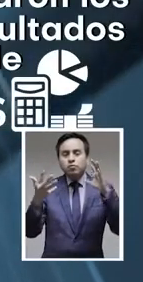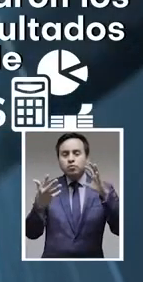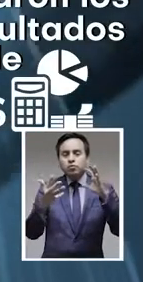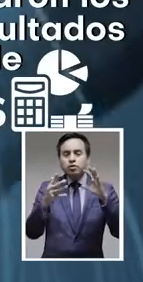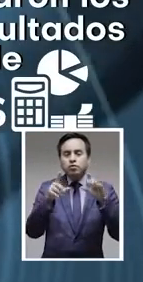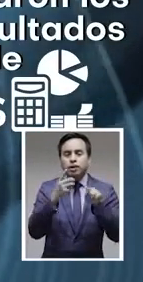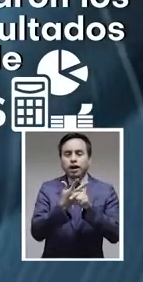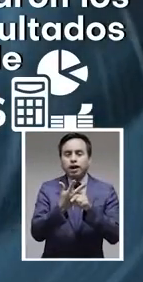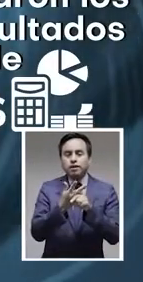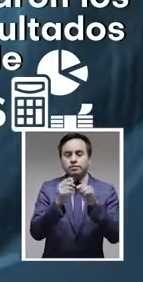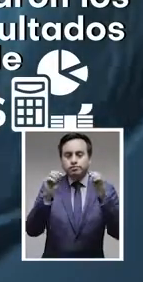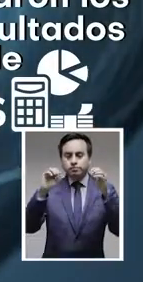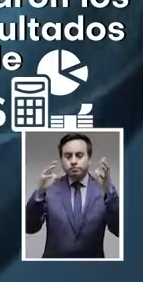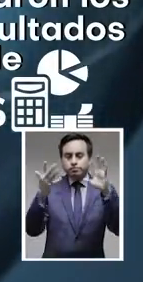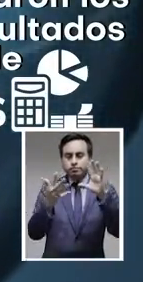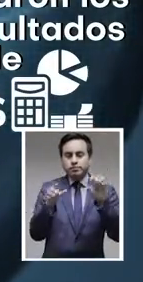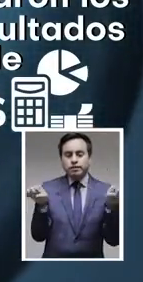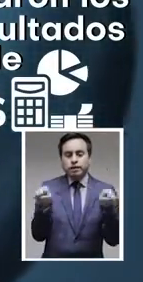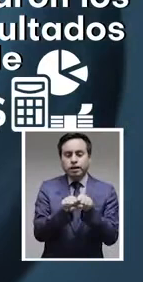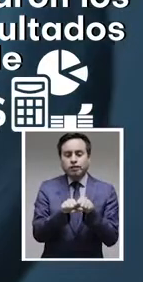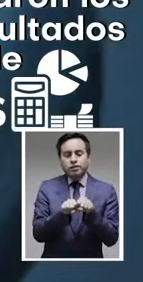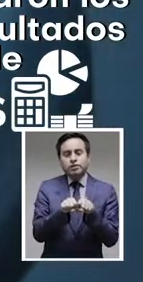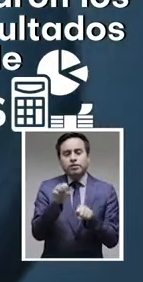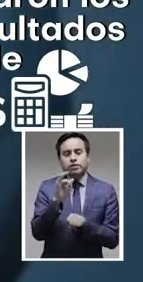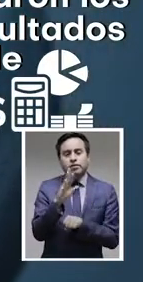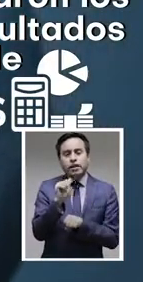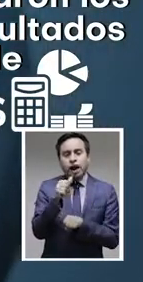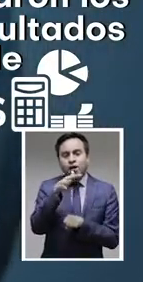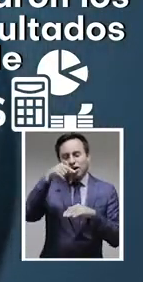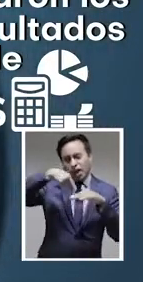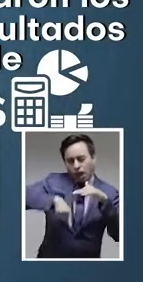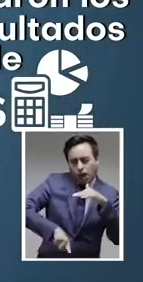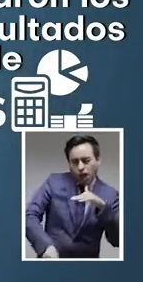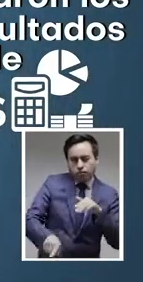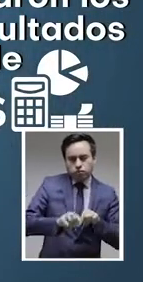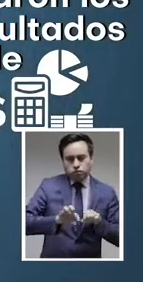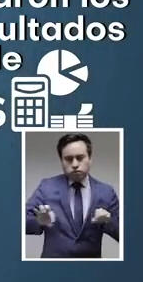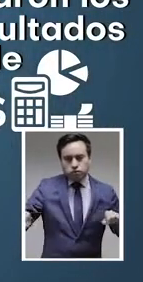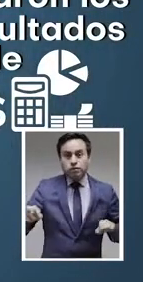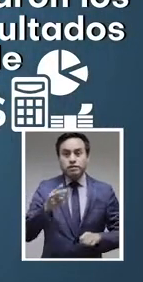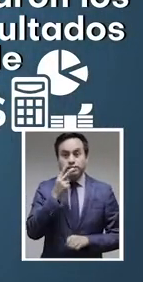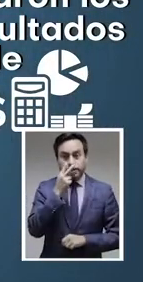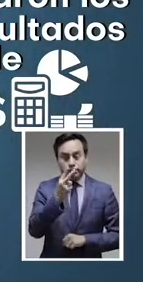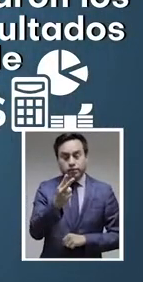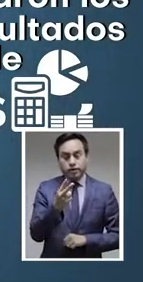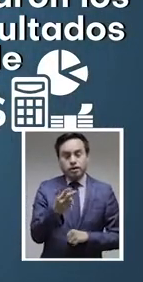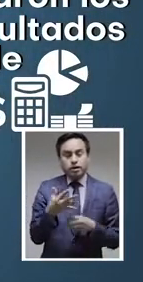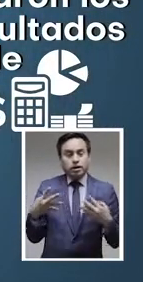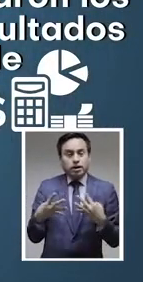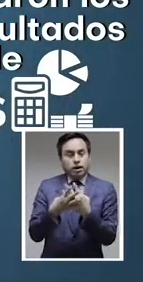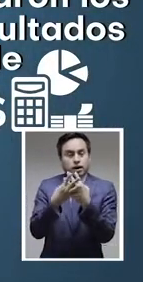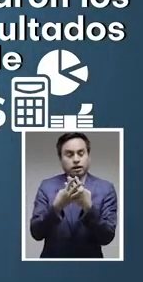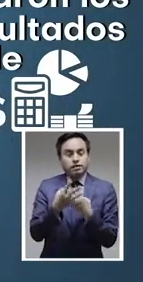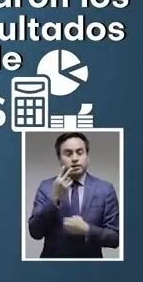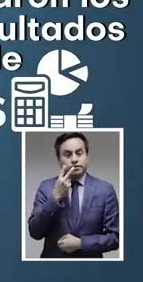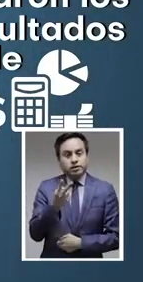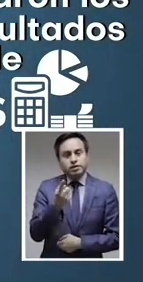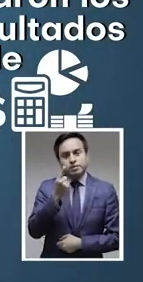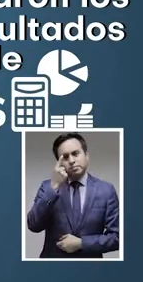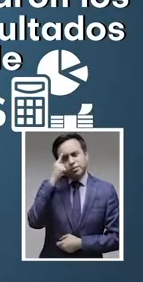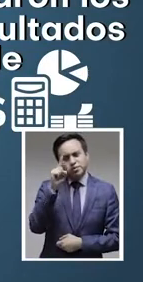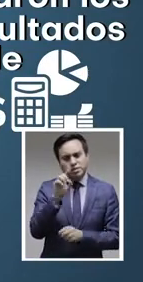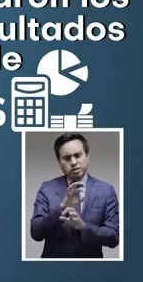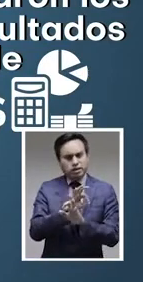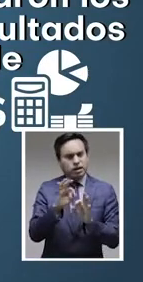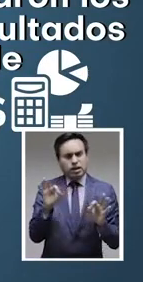las coberturas de cables de fibra óptica submarino, se ve una gran red, pero no hay